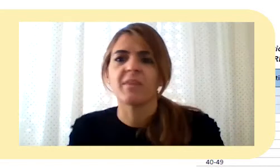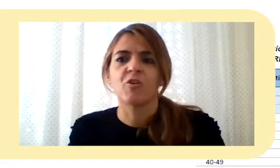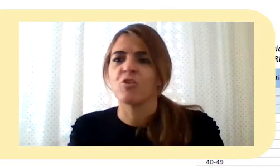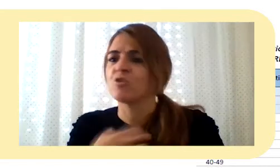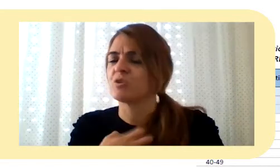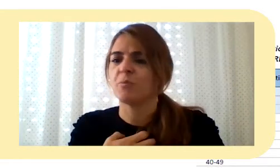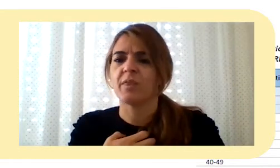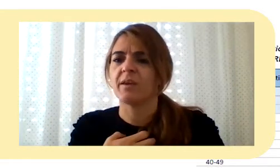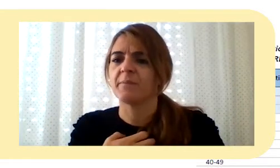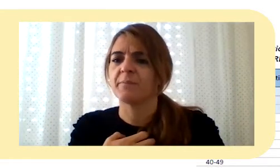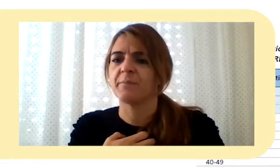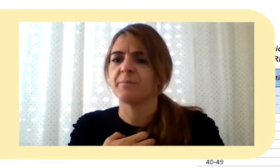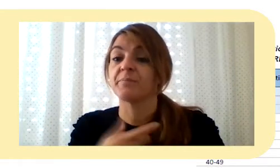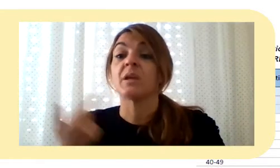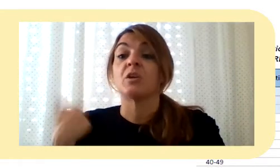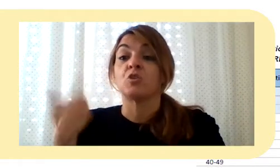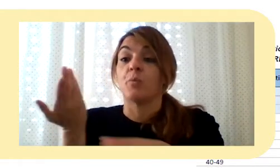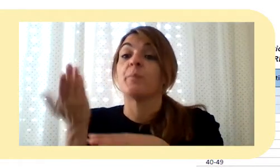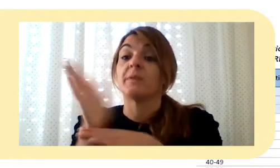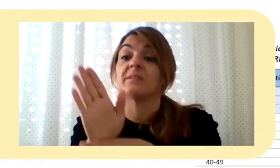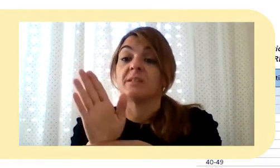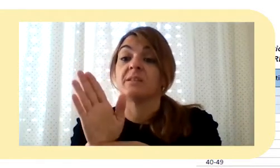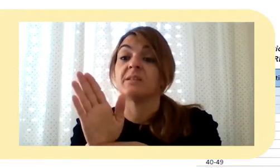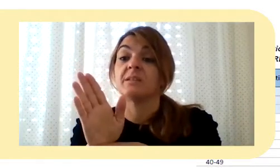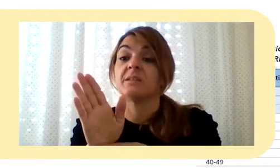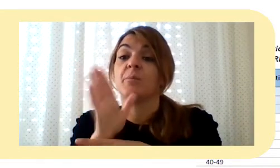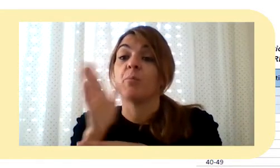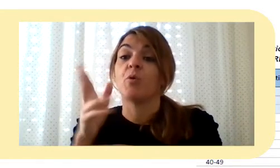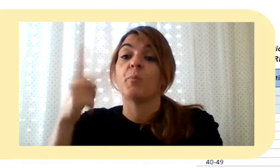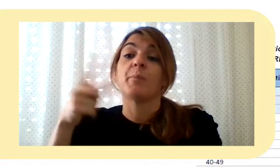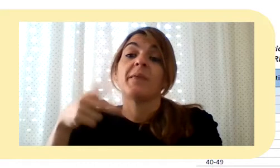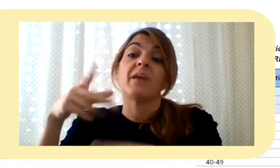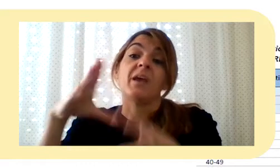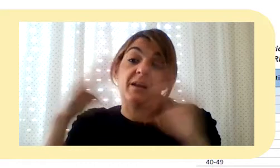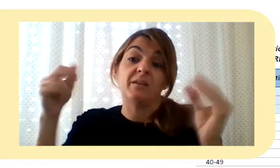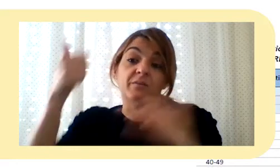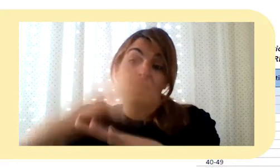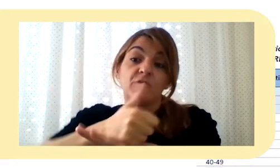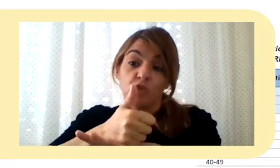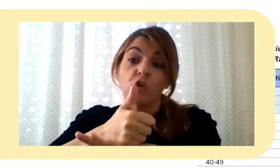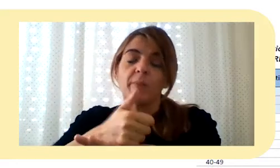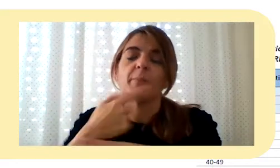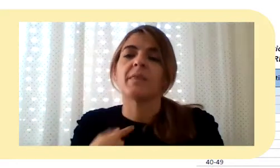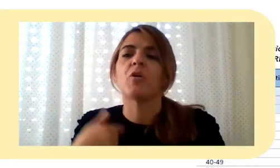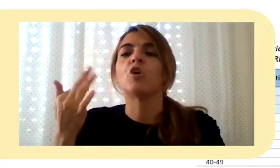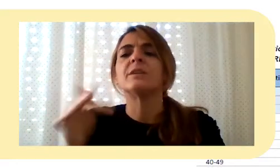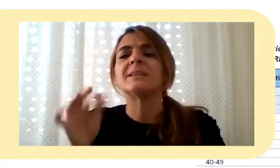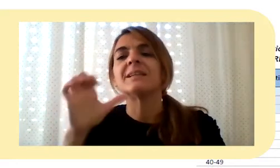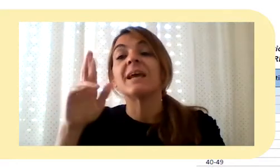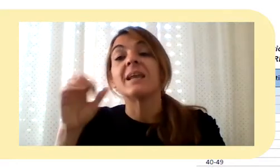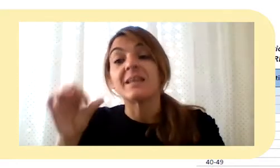Yo presenté porque la vicerrectora que teníamos de Igualdad me dijo, Teresa, escribe al organismo no gubernamental